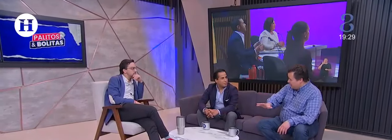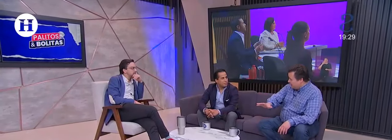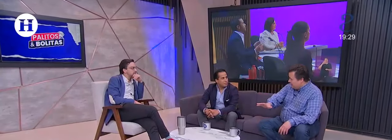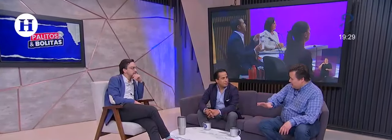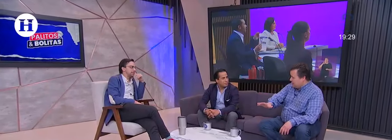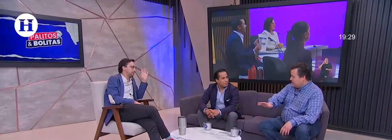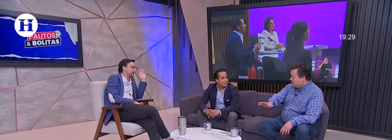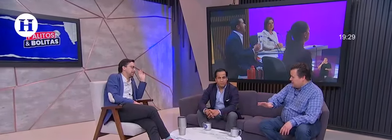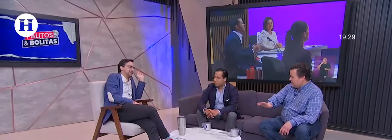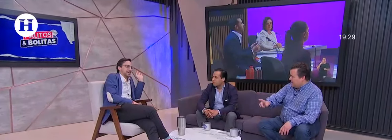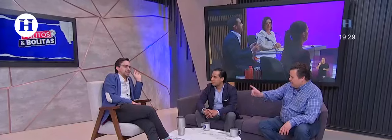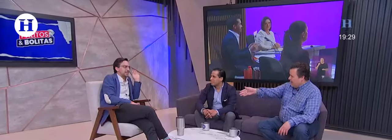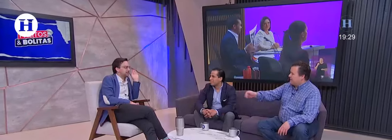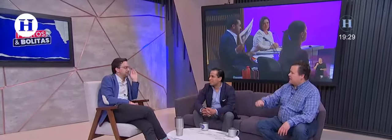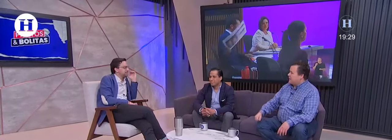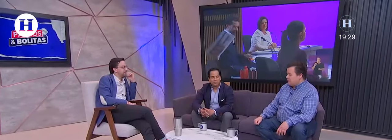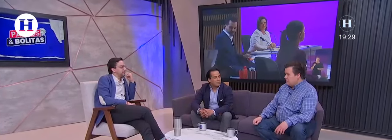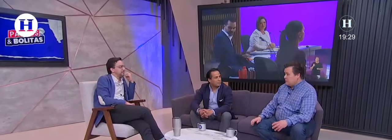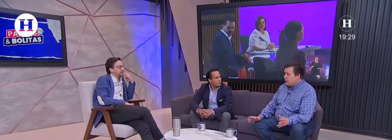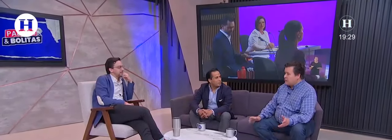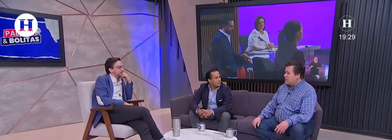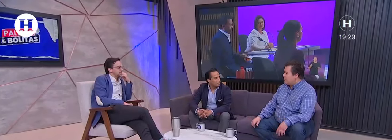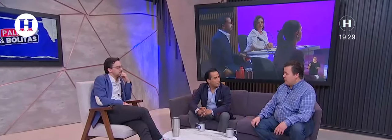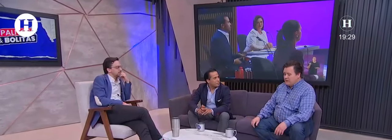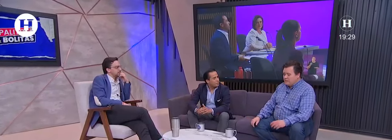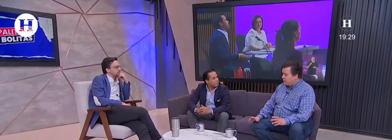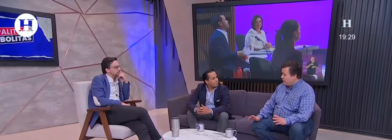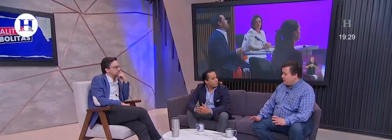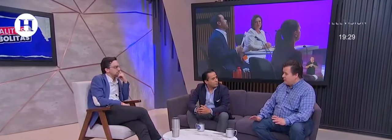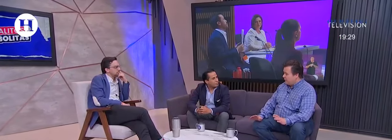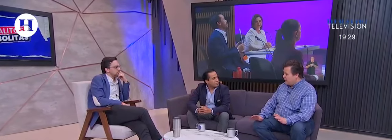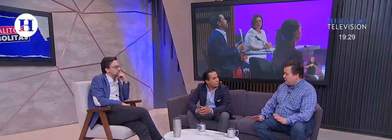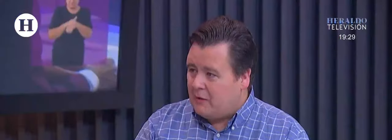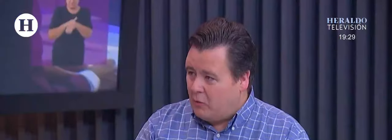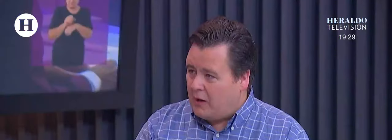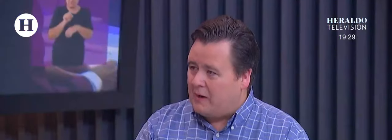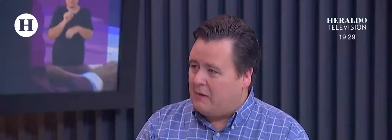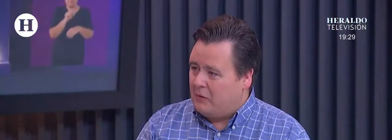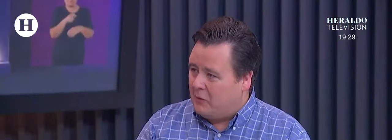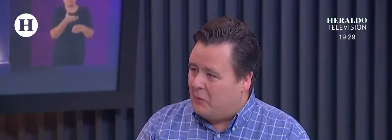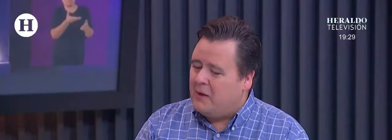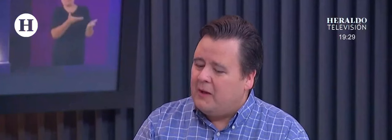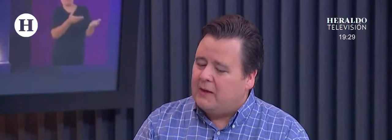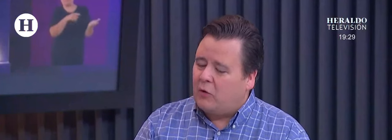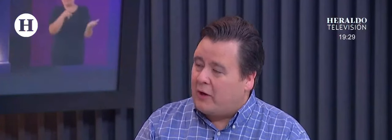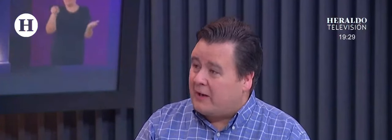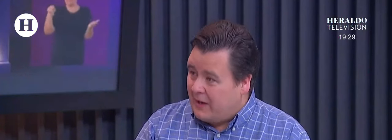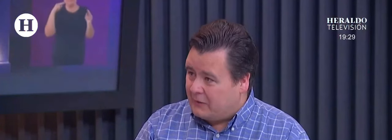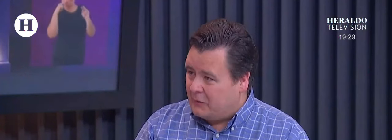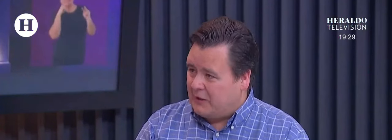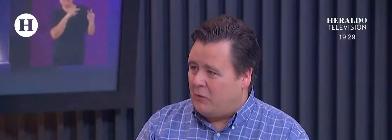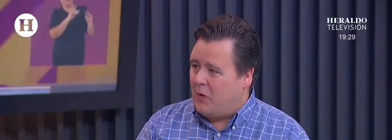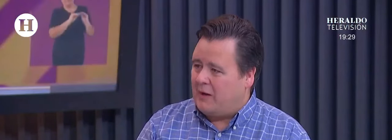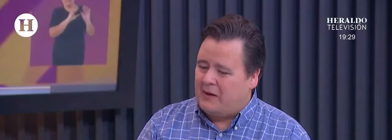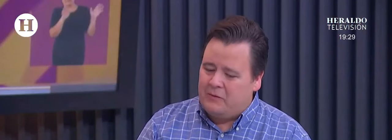posicionarse ya para eso yaes ganancia no exactamente y cl shemam fue fue realmente no no correr